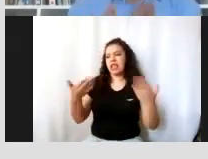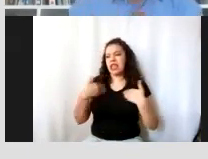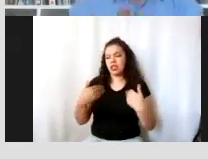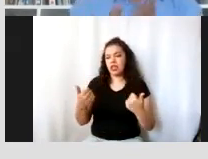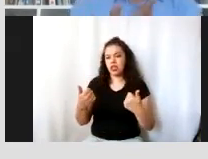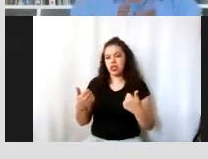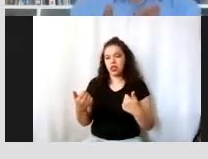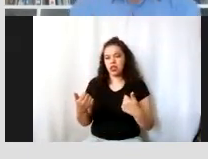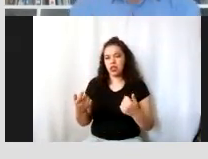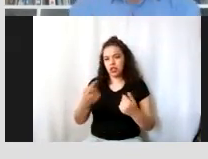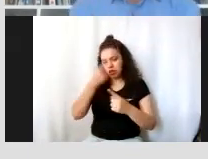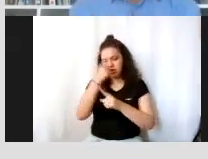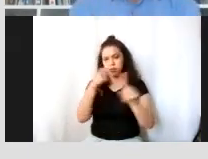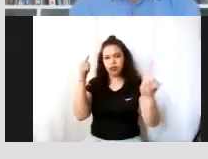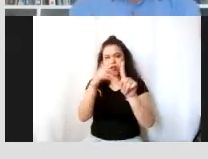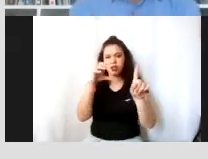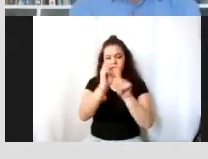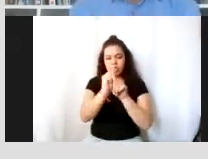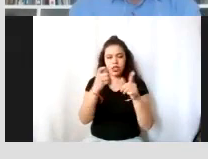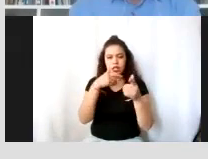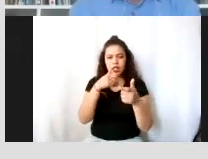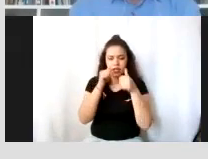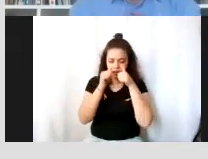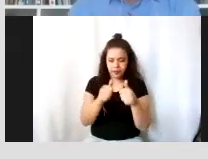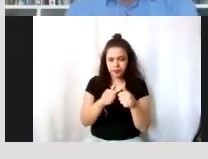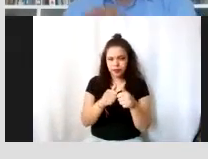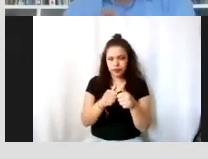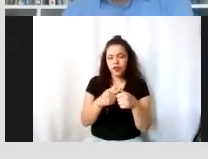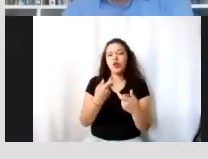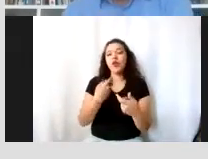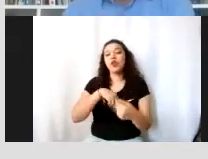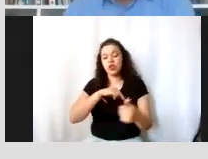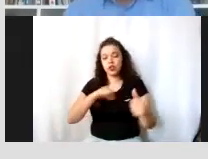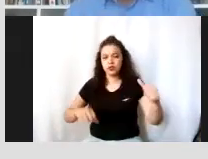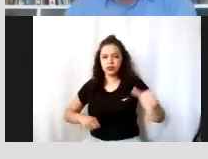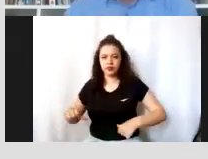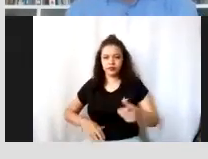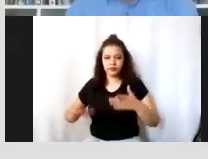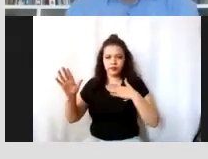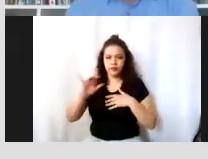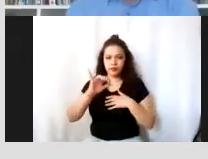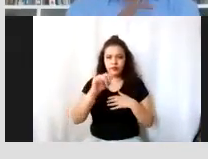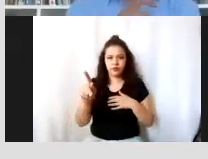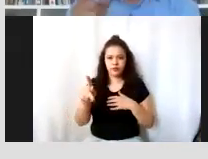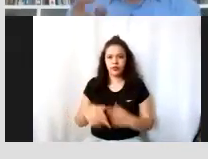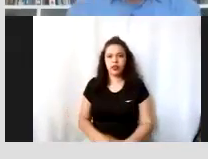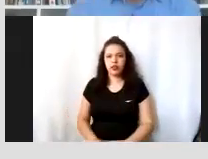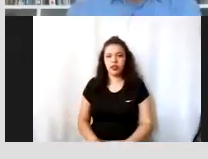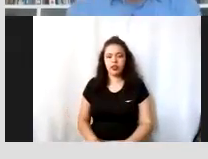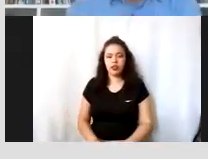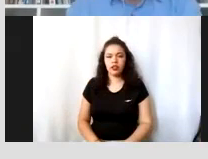el cumplimiento del objeto asistencial o de las actividades altruistas de la IAP, sino que lo